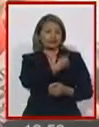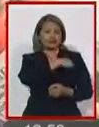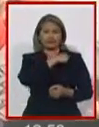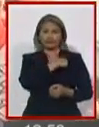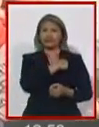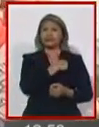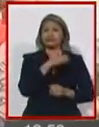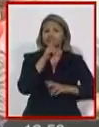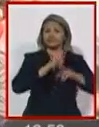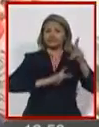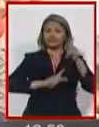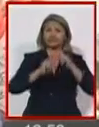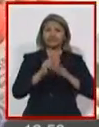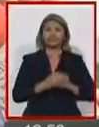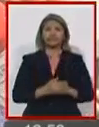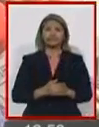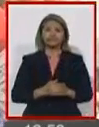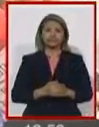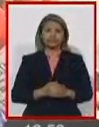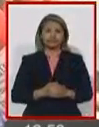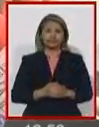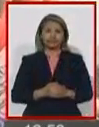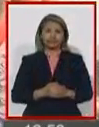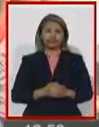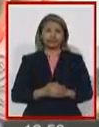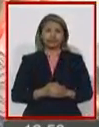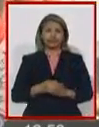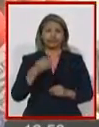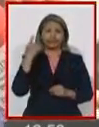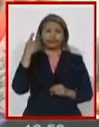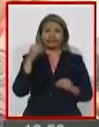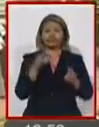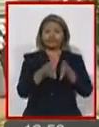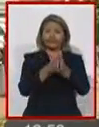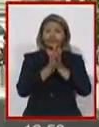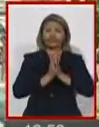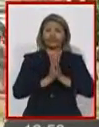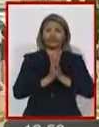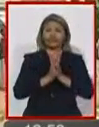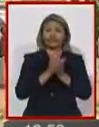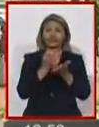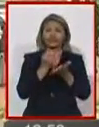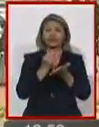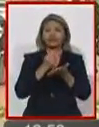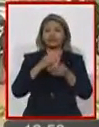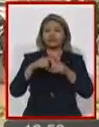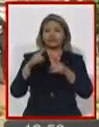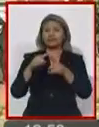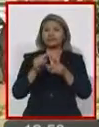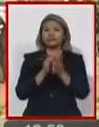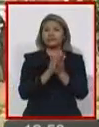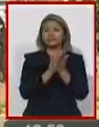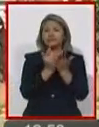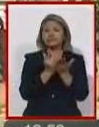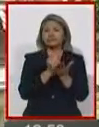española a los ciudadanos, ¿no? Y para ello les han pedido sus pasaportes y también